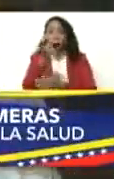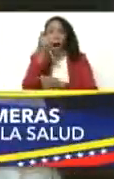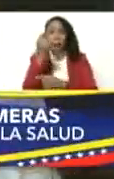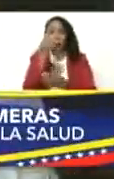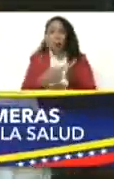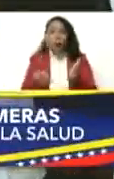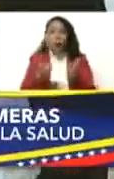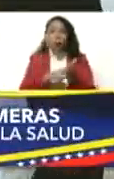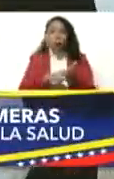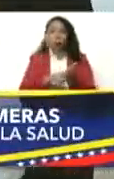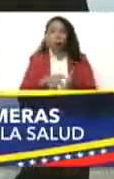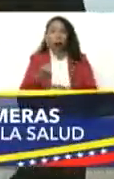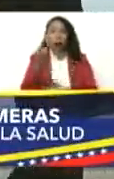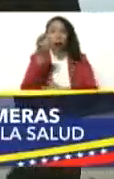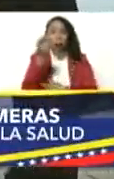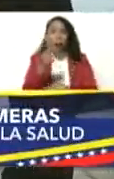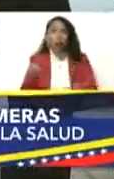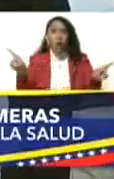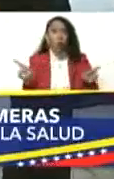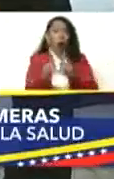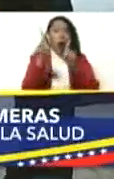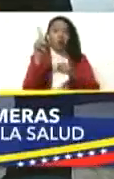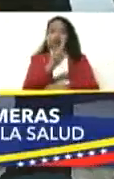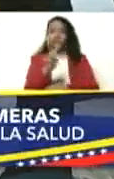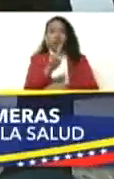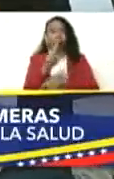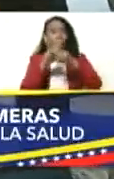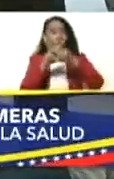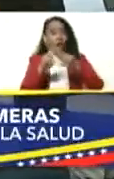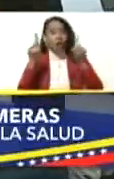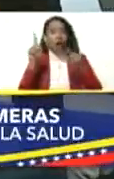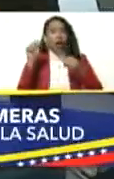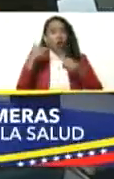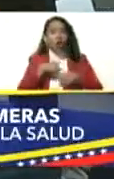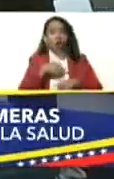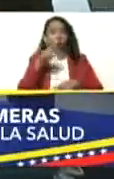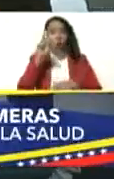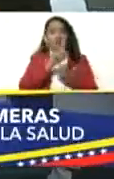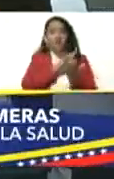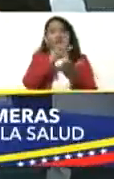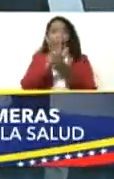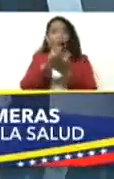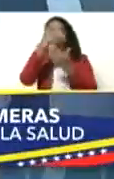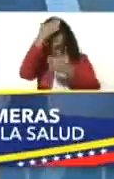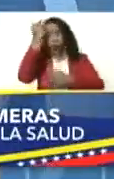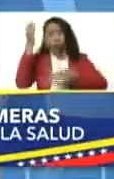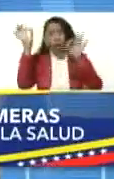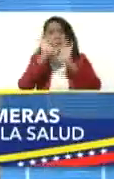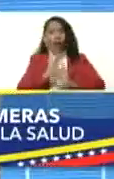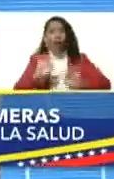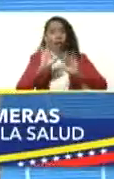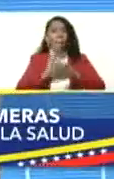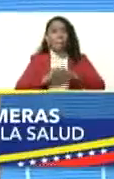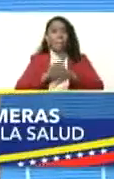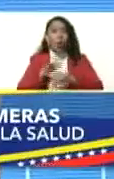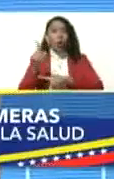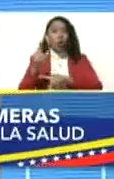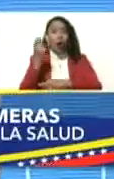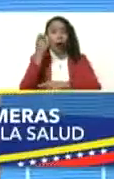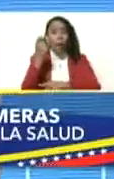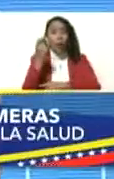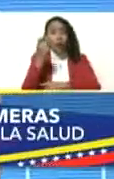repetirán, jamás serán iguales. Es por eso que hemos tenido un viaje inolvidable. Es por eso que jamás